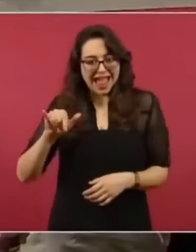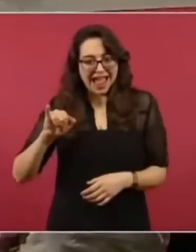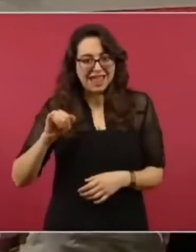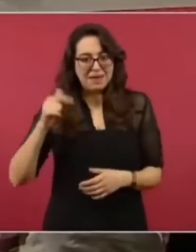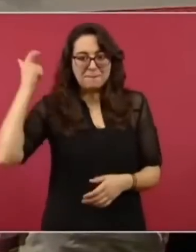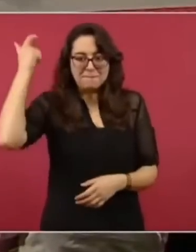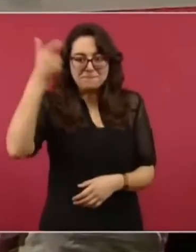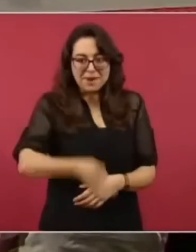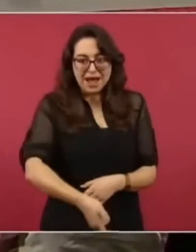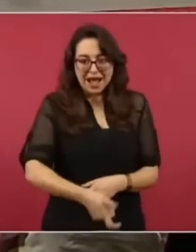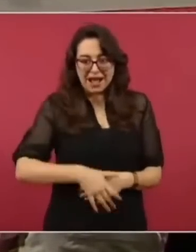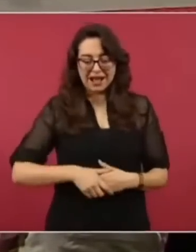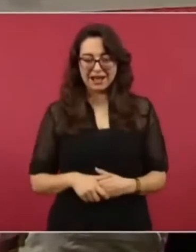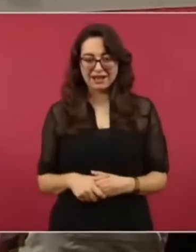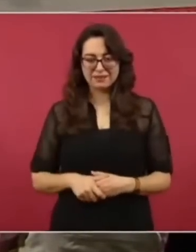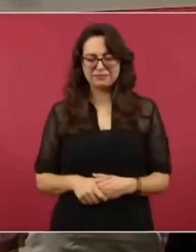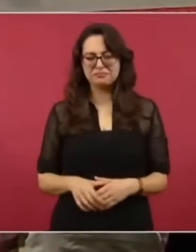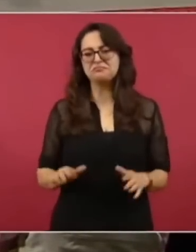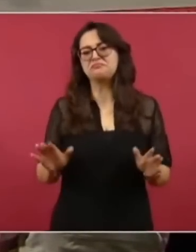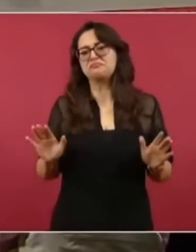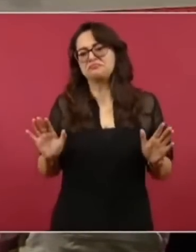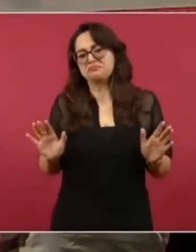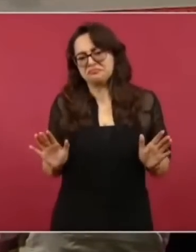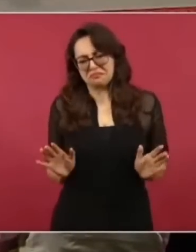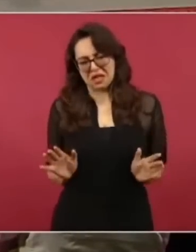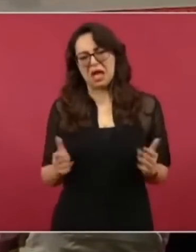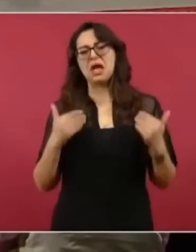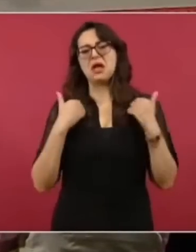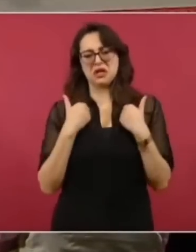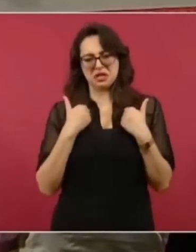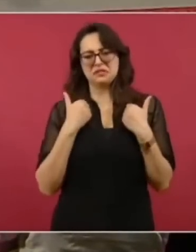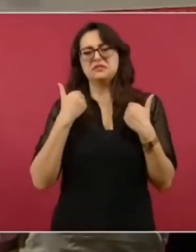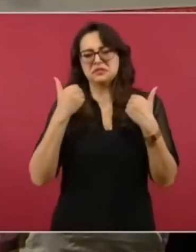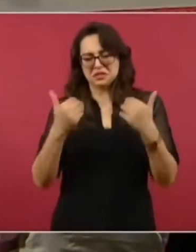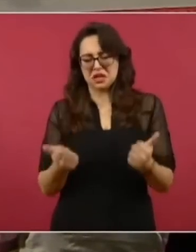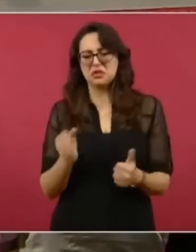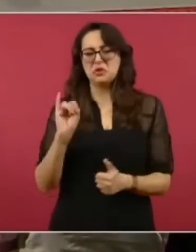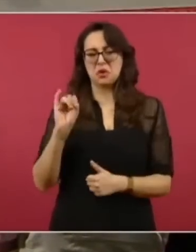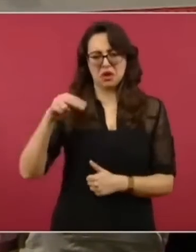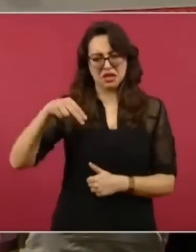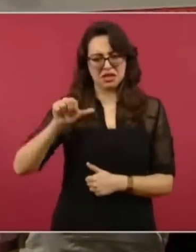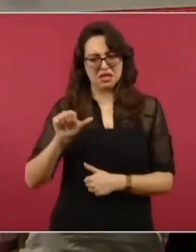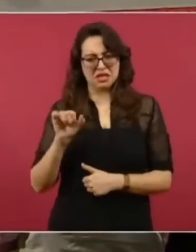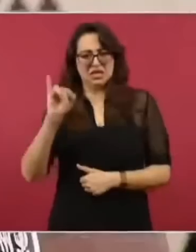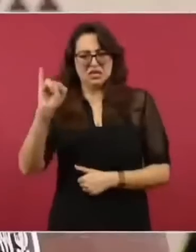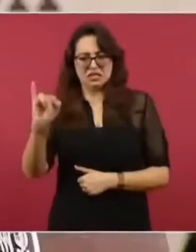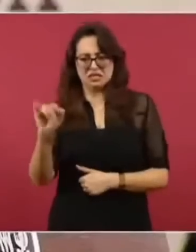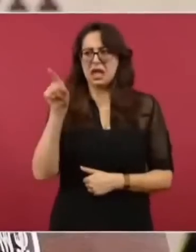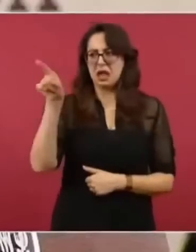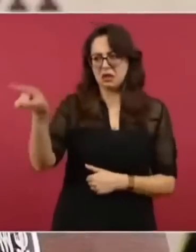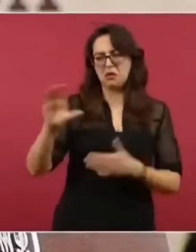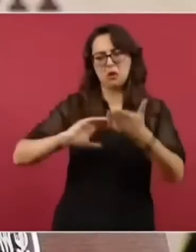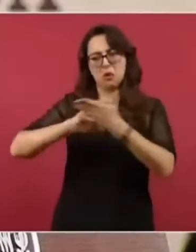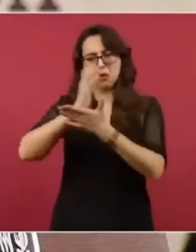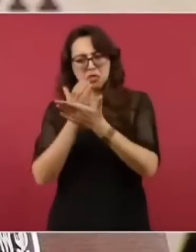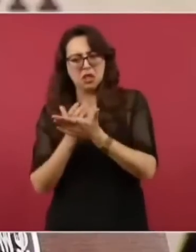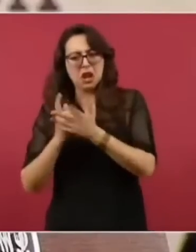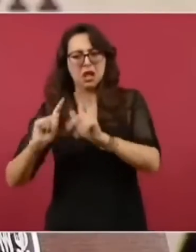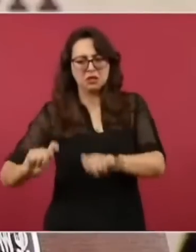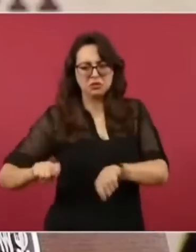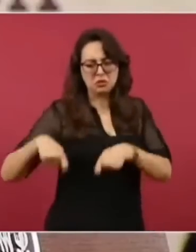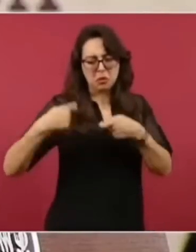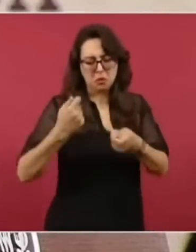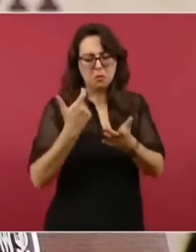Miren, no cuestionamos la contratación del INAE a la periodista que ahora defiende al INAE. Pero